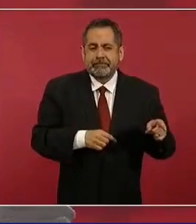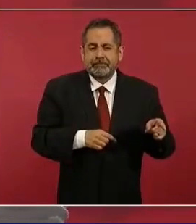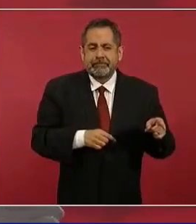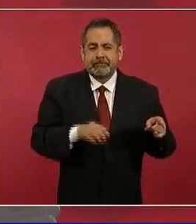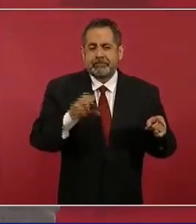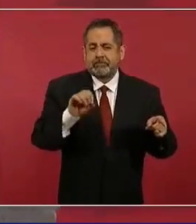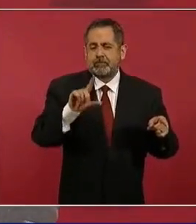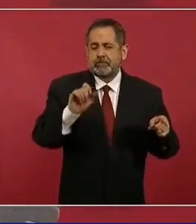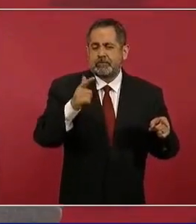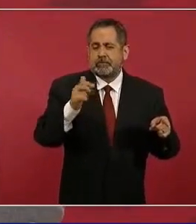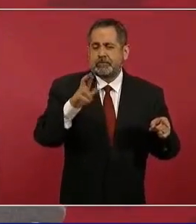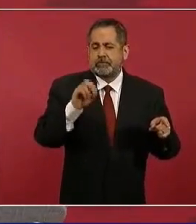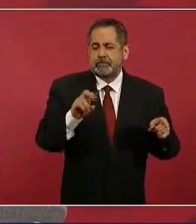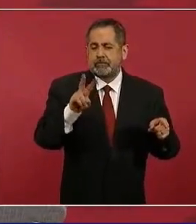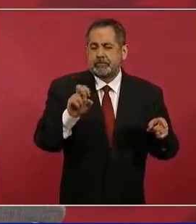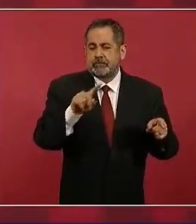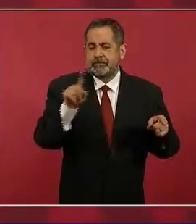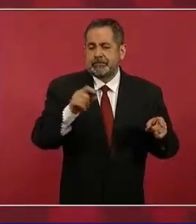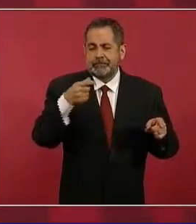Olegario Vázquez,